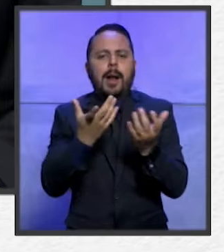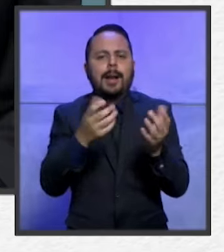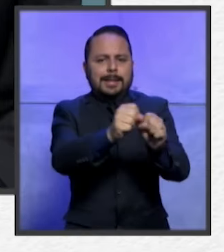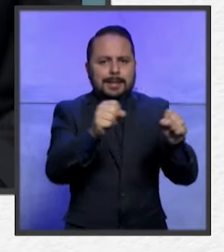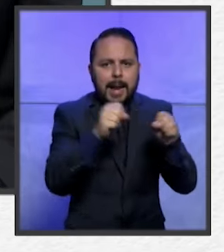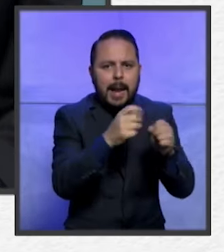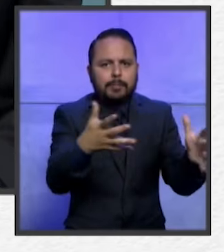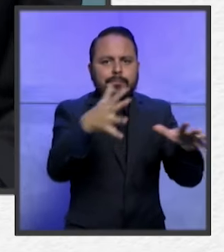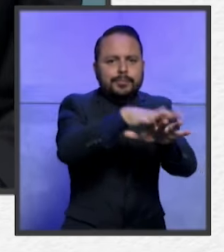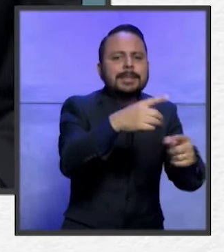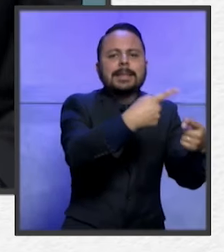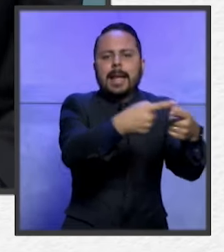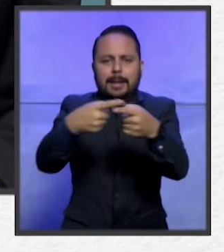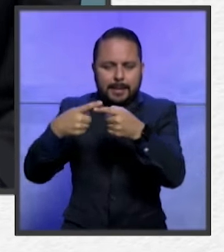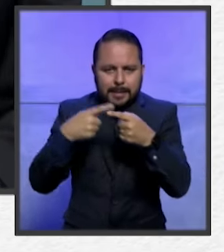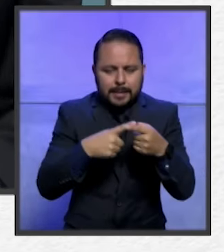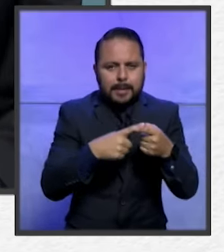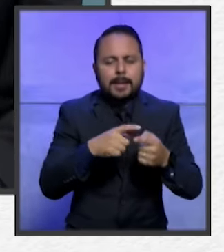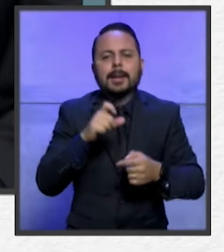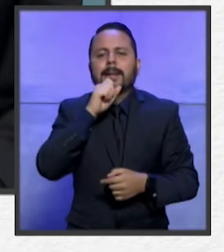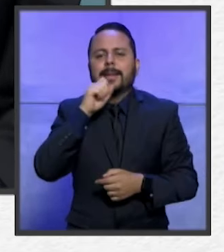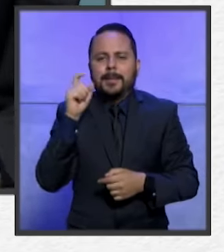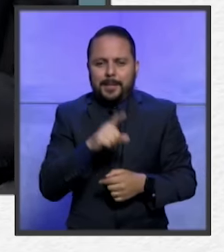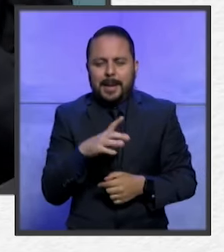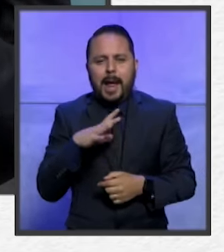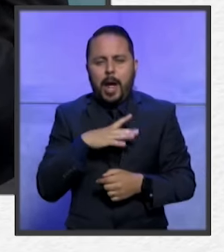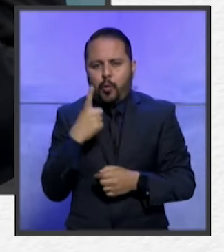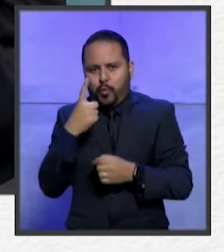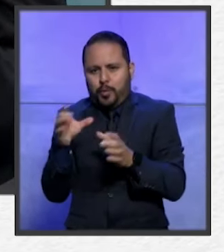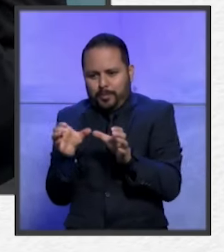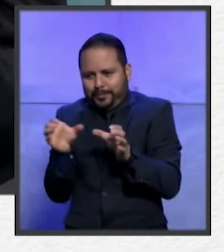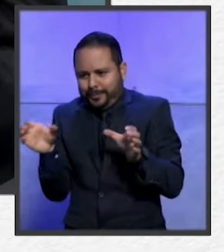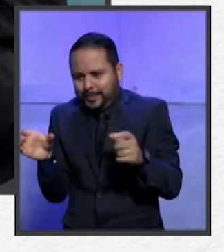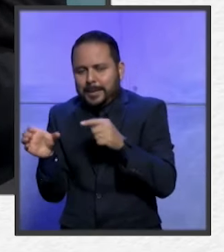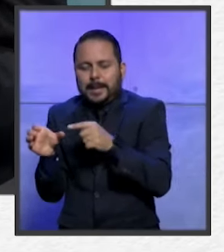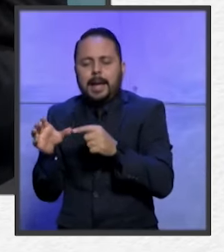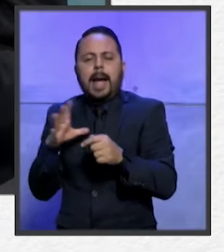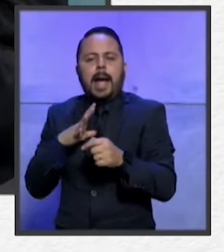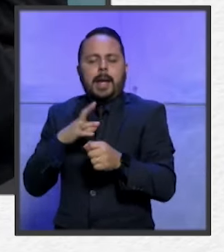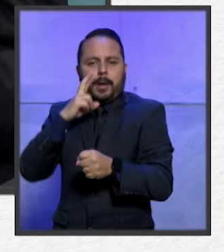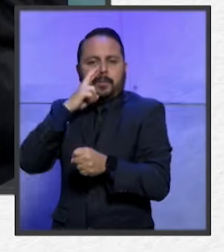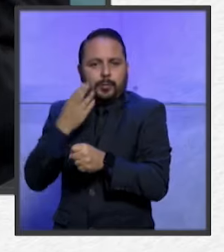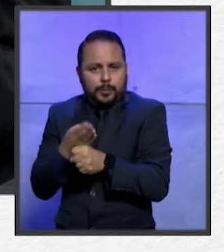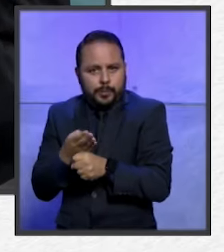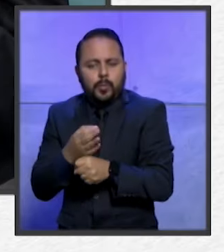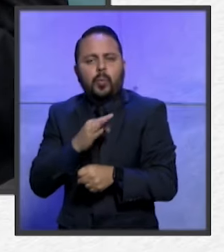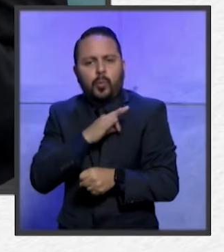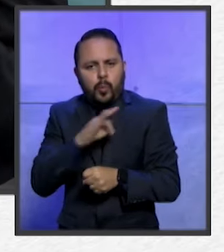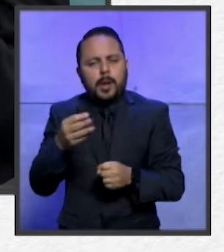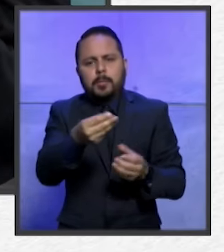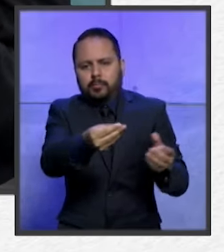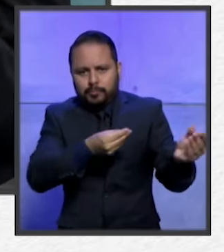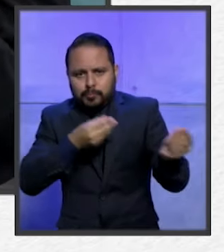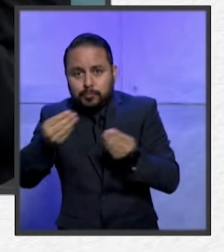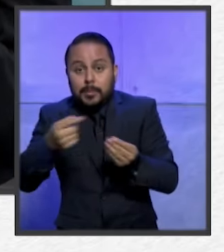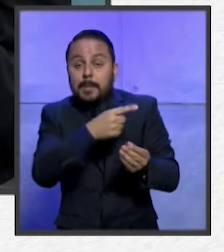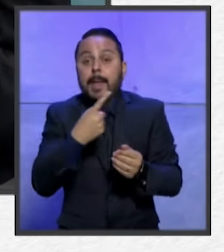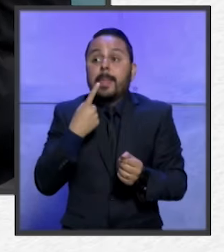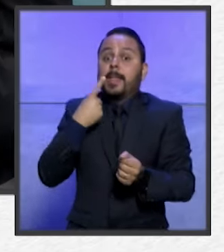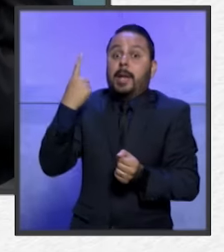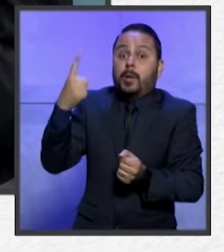las salas eh Y también se hay una parte en donde existe la posibilidad de que se reciban